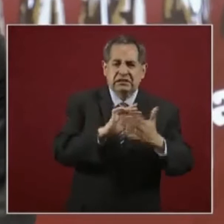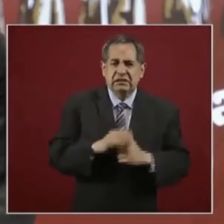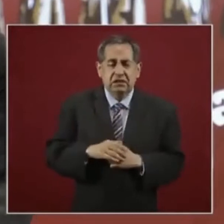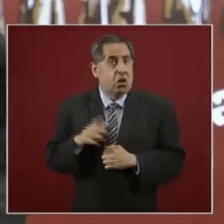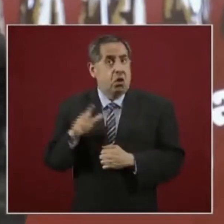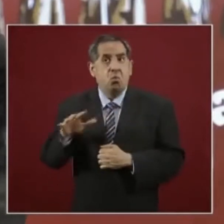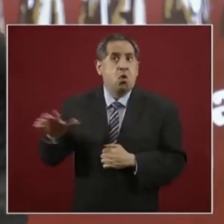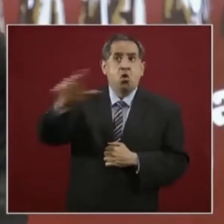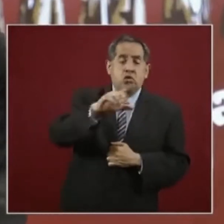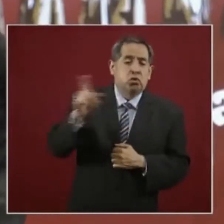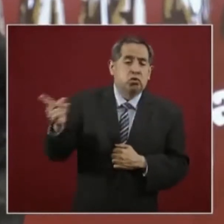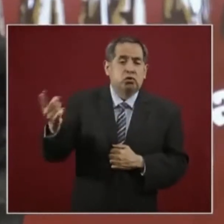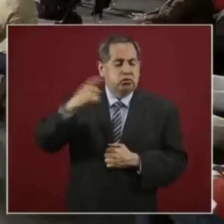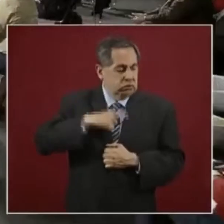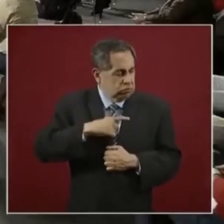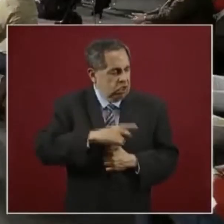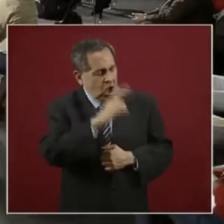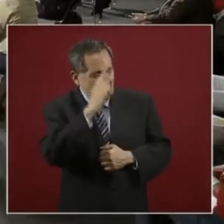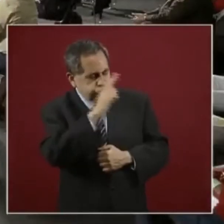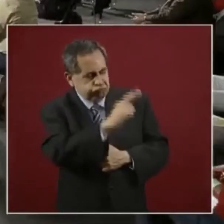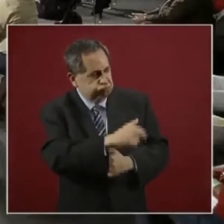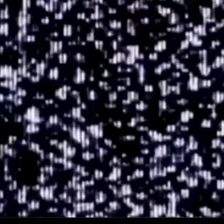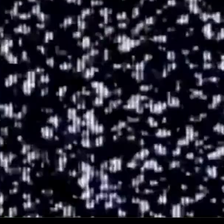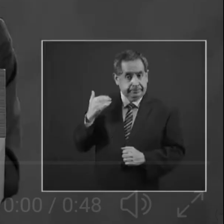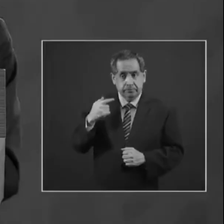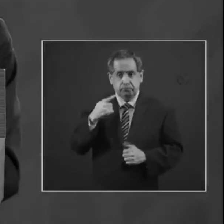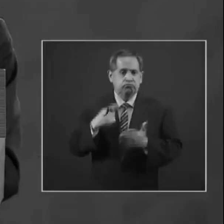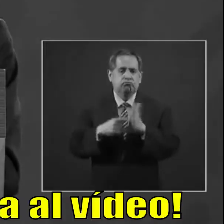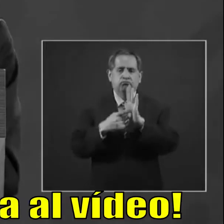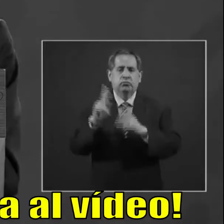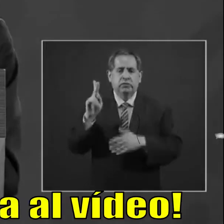tienen mucho respeto y consideración a México.